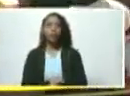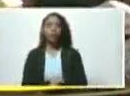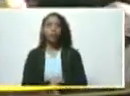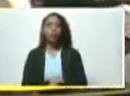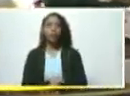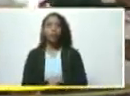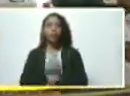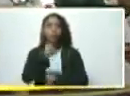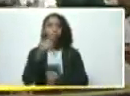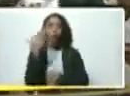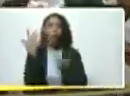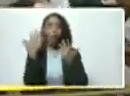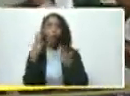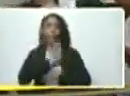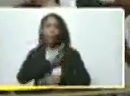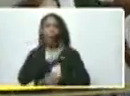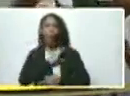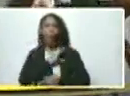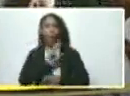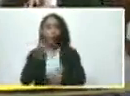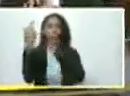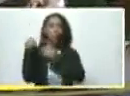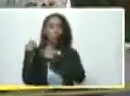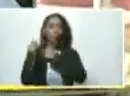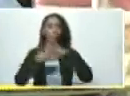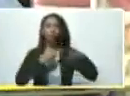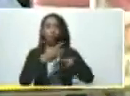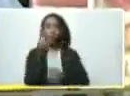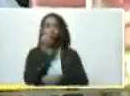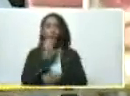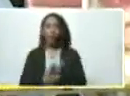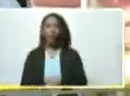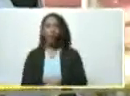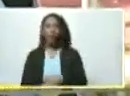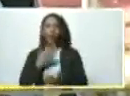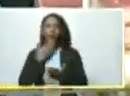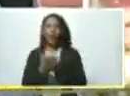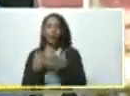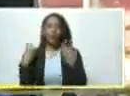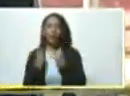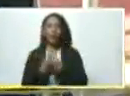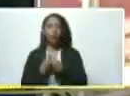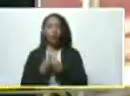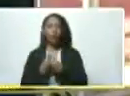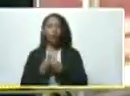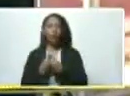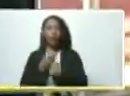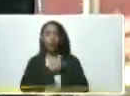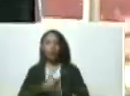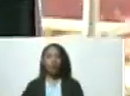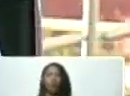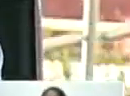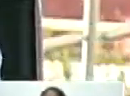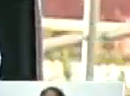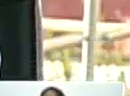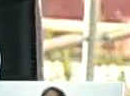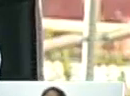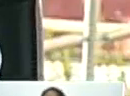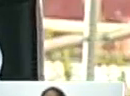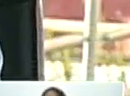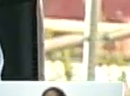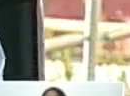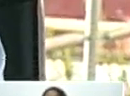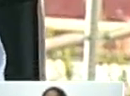Está en tus manos la producción de alimentos. Gracias, compañero presidente. Y primero que nada, felicitar a todos los